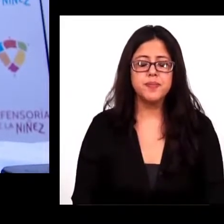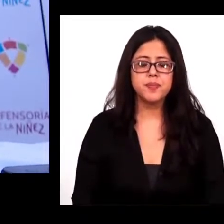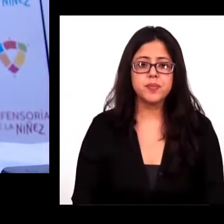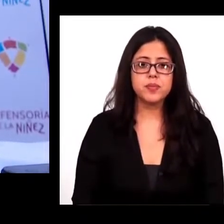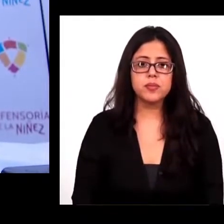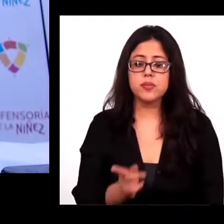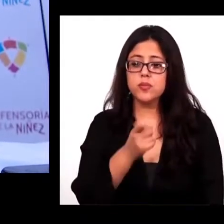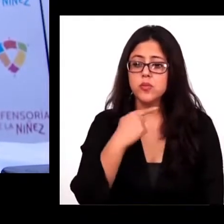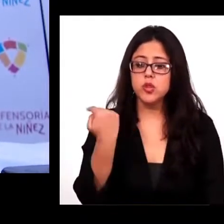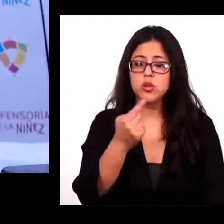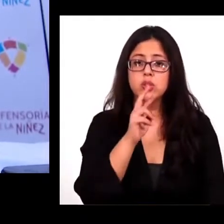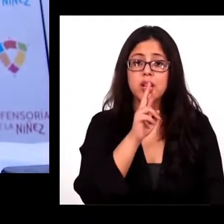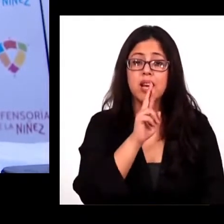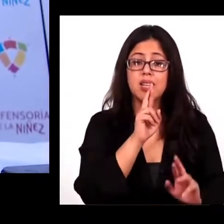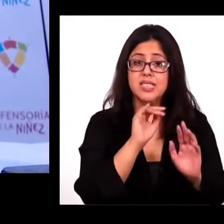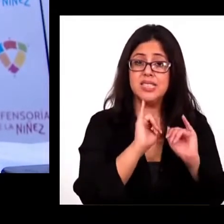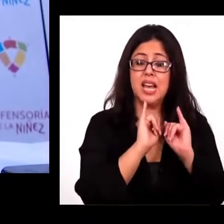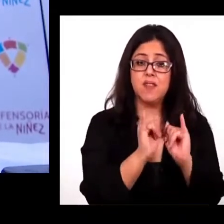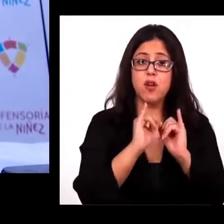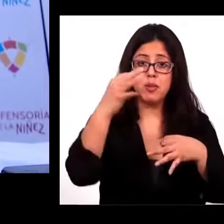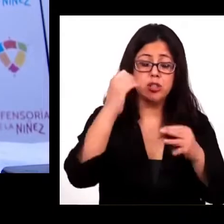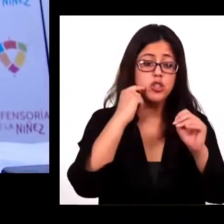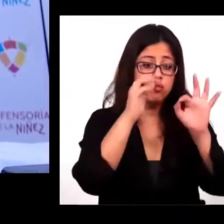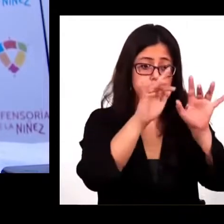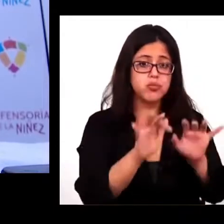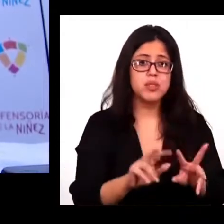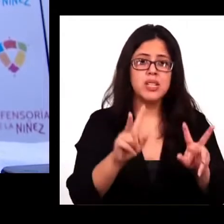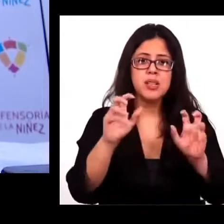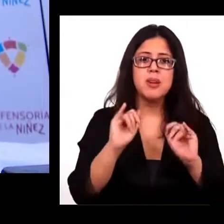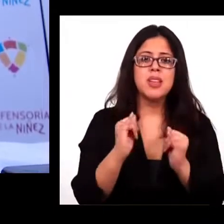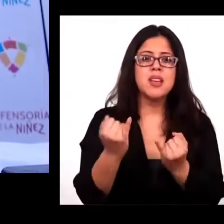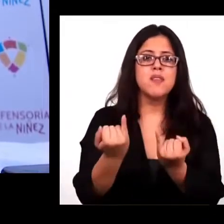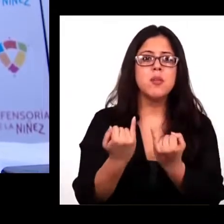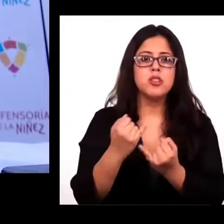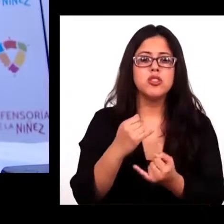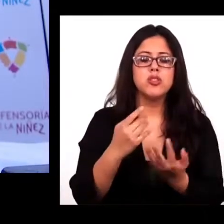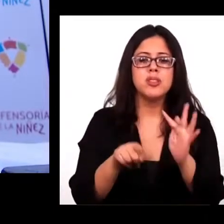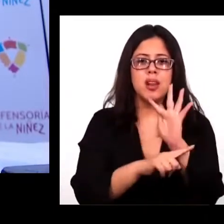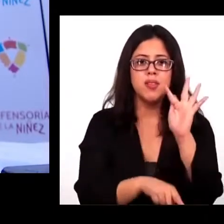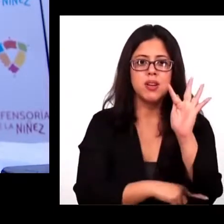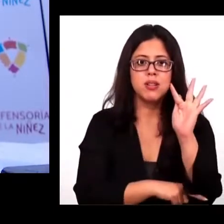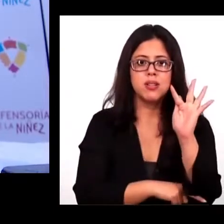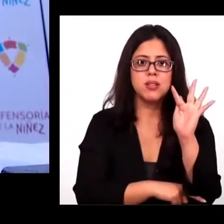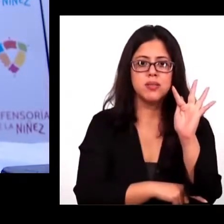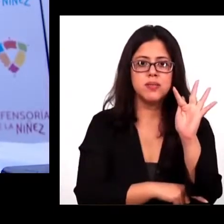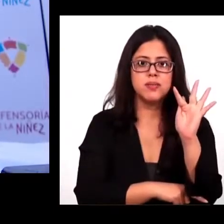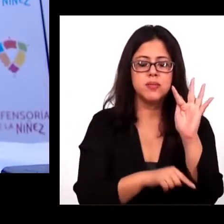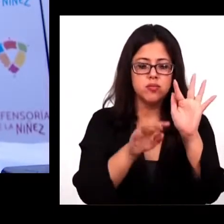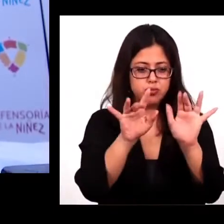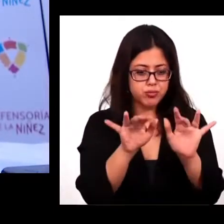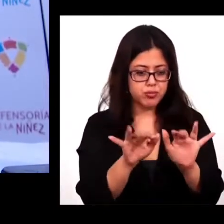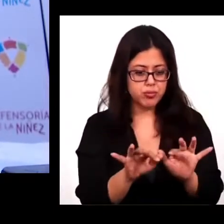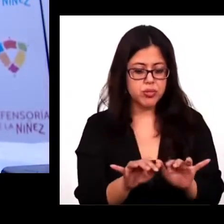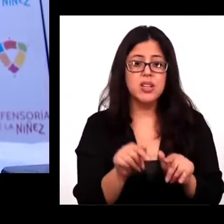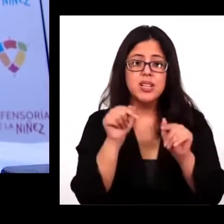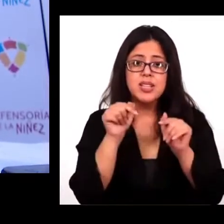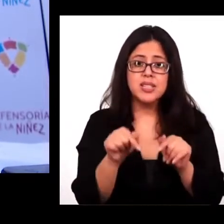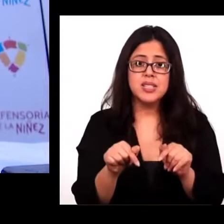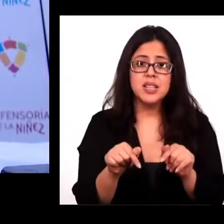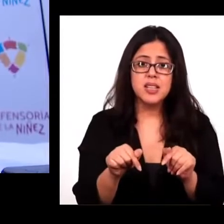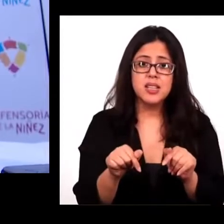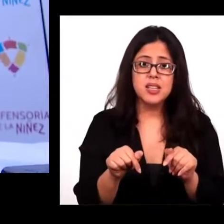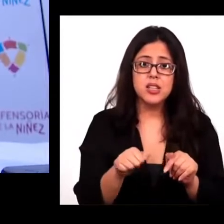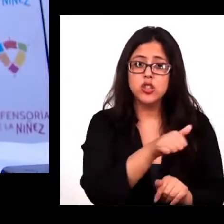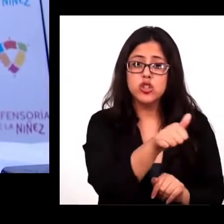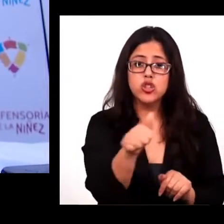el reporte que realizamos lo hacemos sobre la base de los datos que nos reporta el Ministerio Público, ¿ya? Y entendemos, por tanto, que todas quienes dan